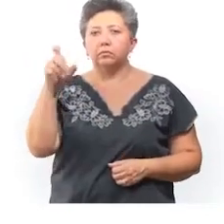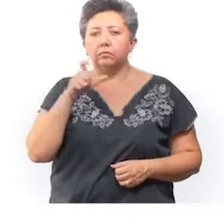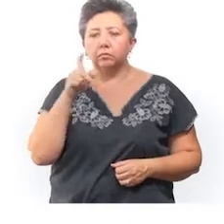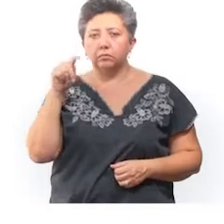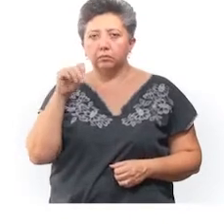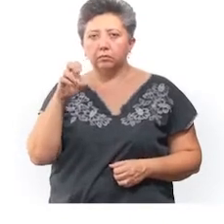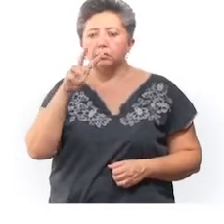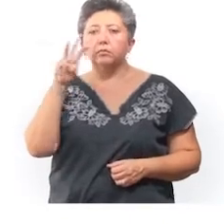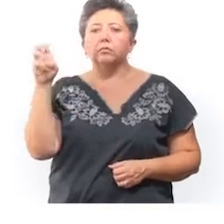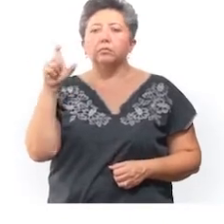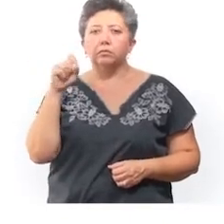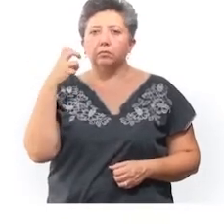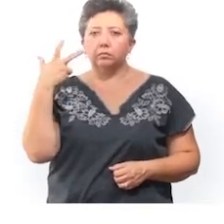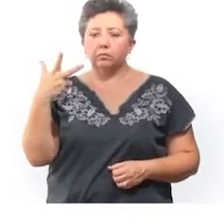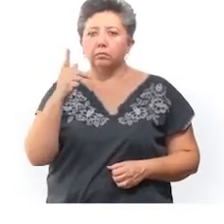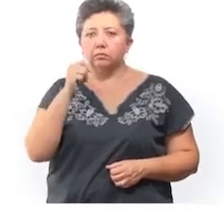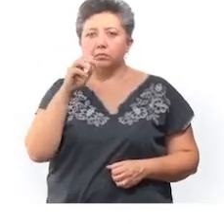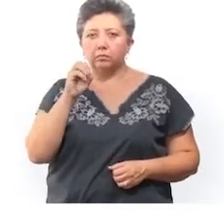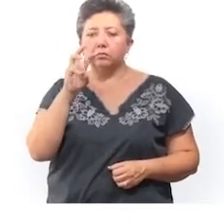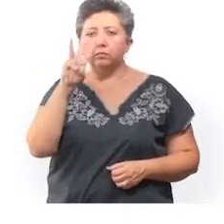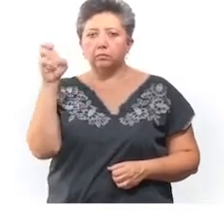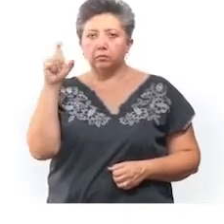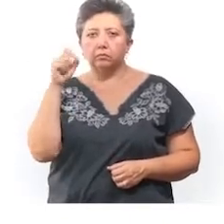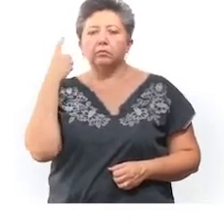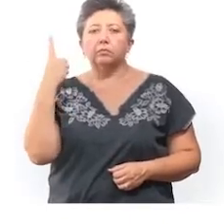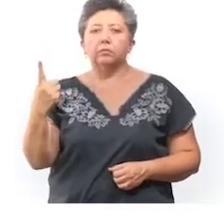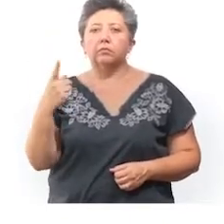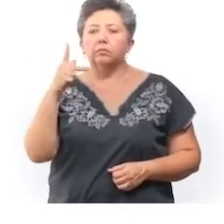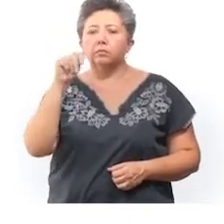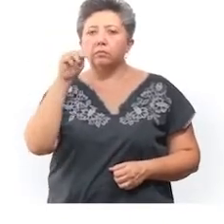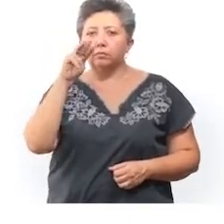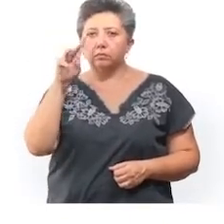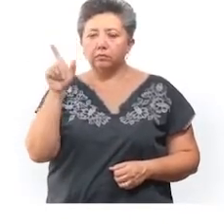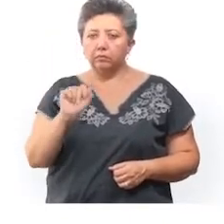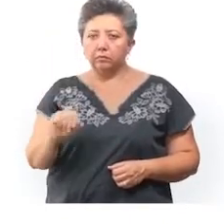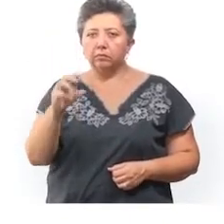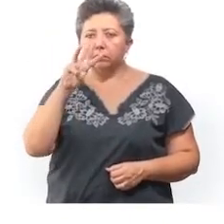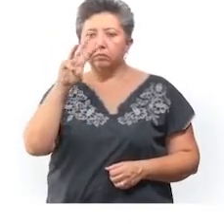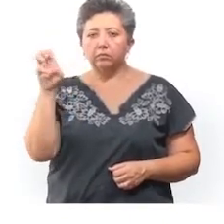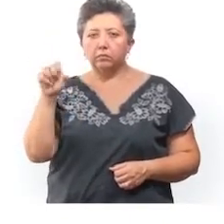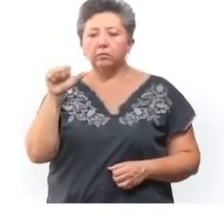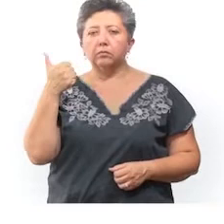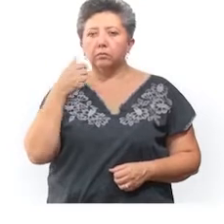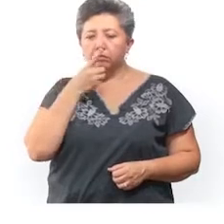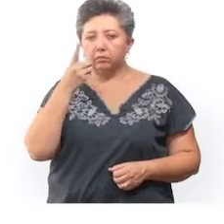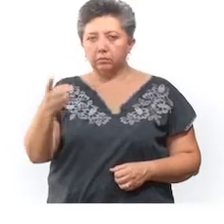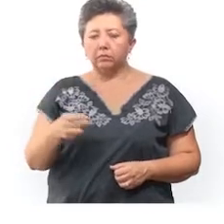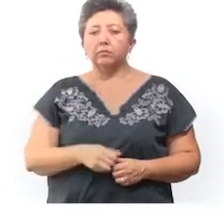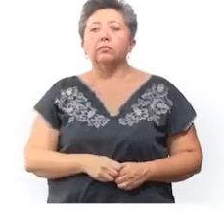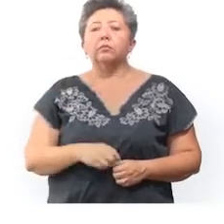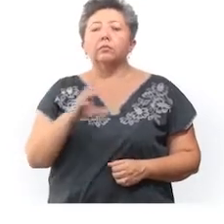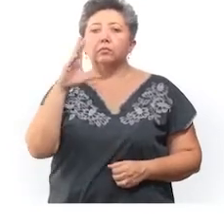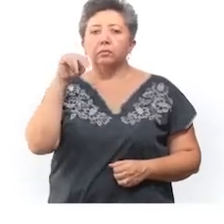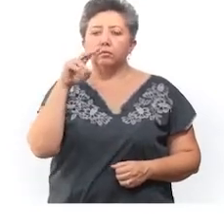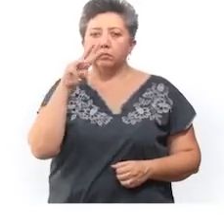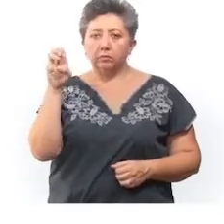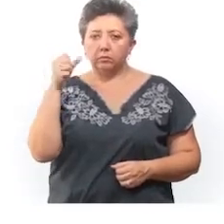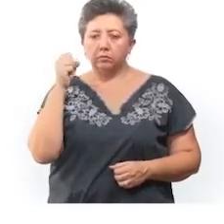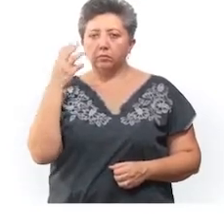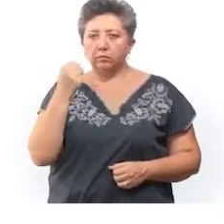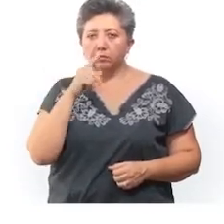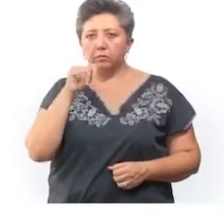Maxcanú, 328, Peto, 321, Temozón, 311, Acanqué, 309,